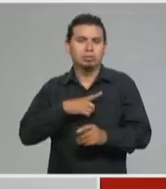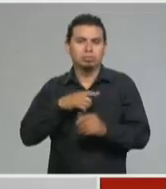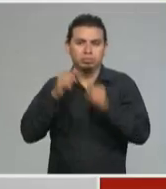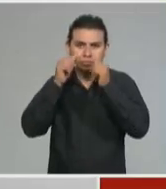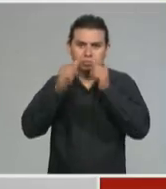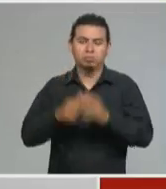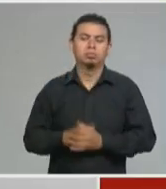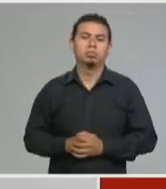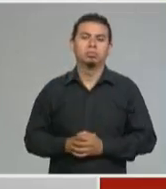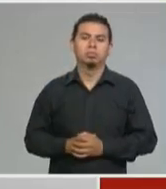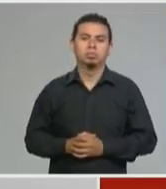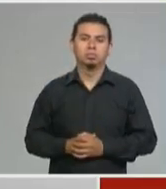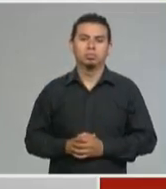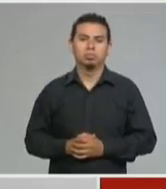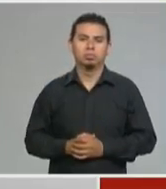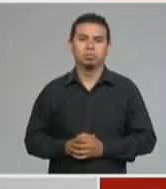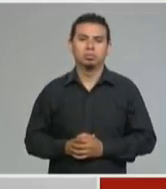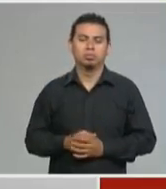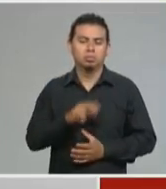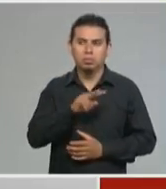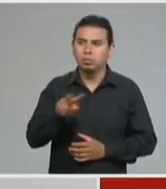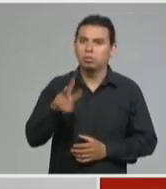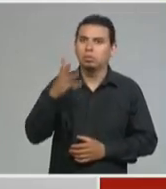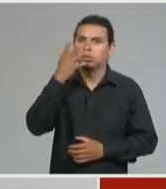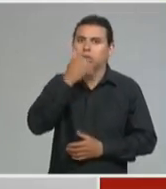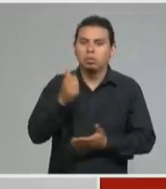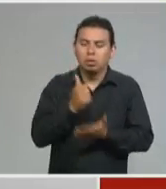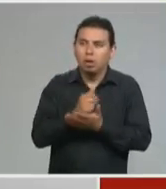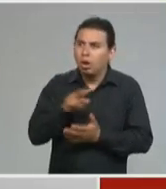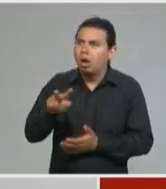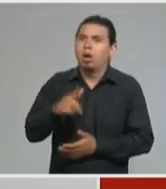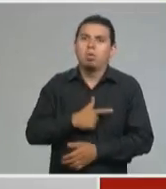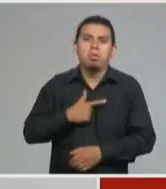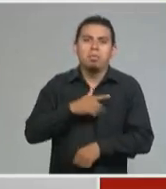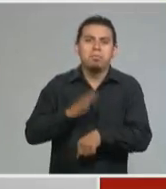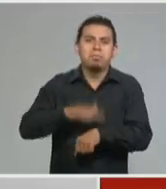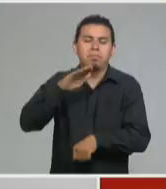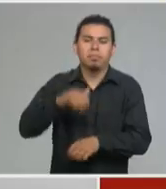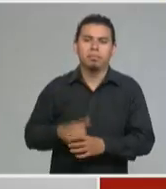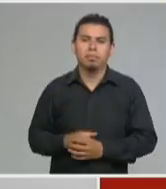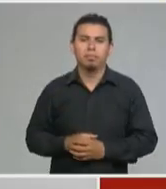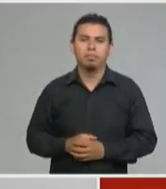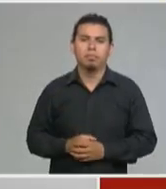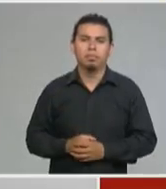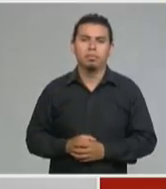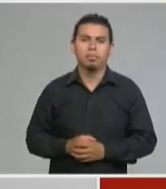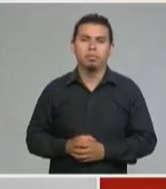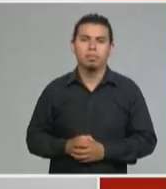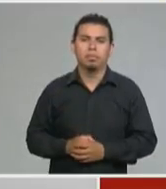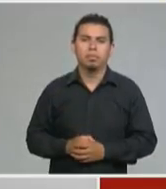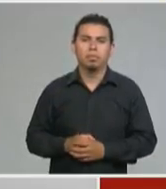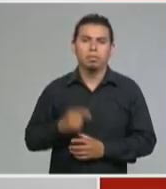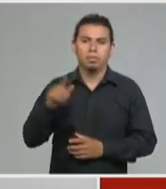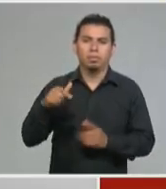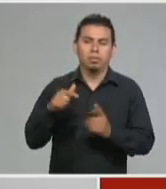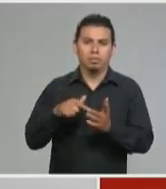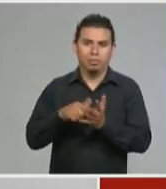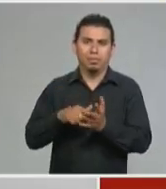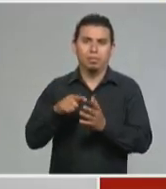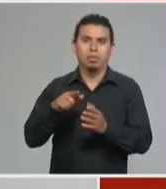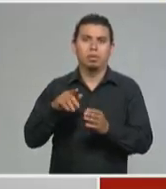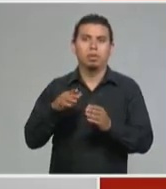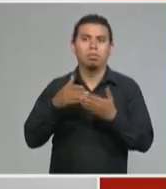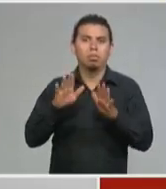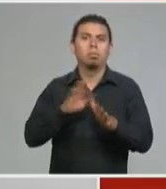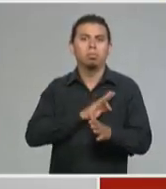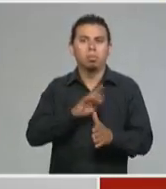De hecho, le pareció la más agradable de las ciudades mexicanas. Sobre Mitla, refirió que era más hermoso que Palenque y